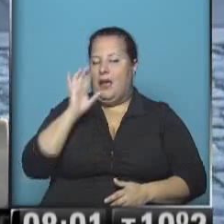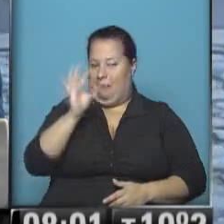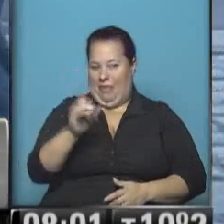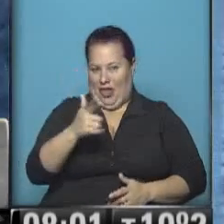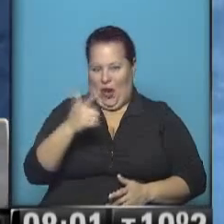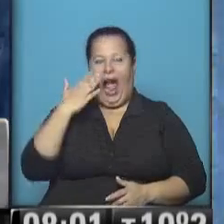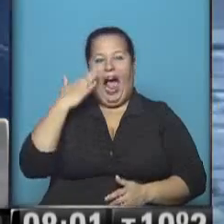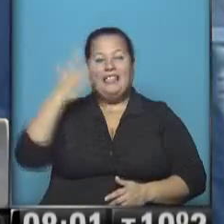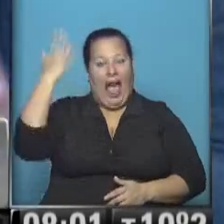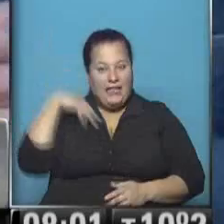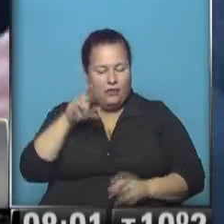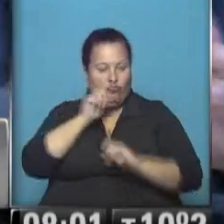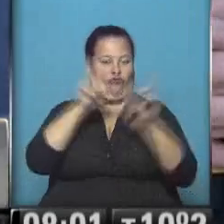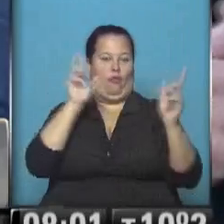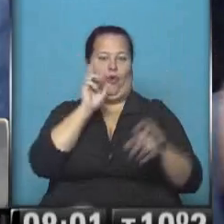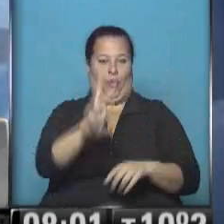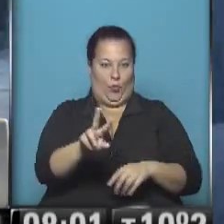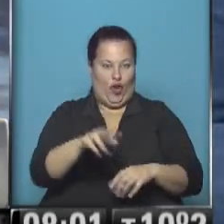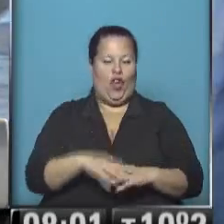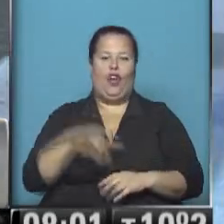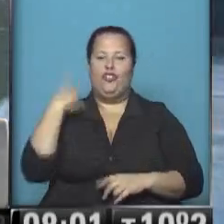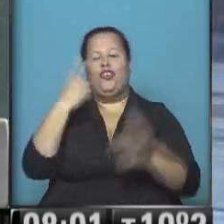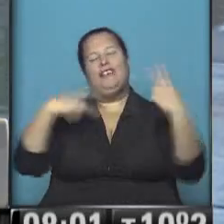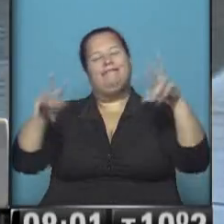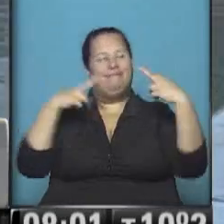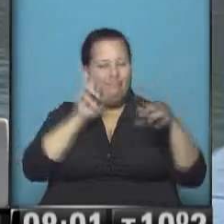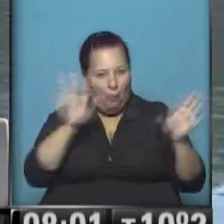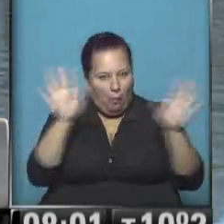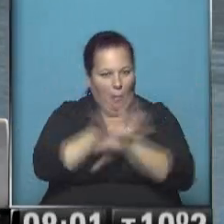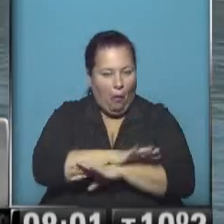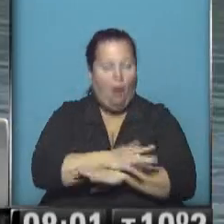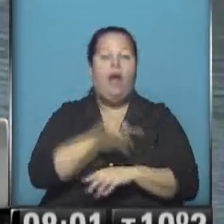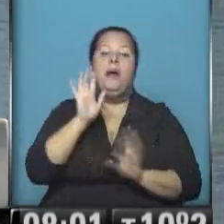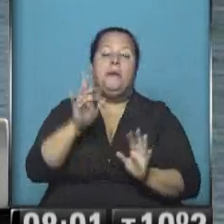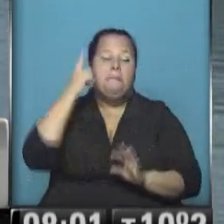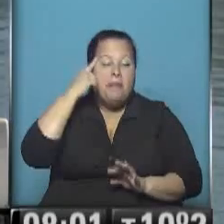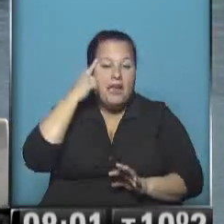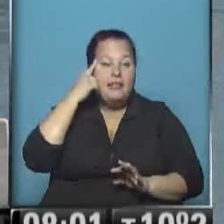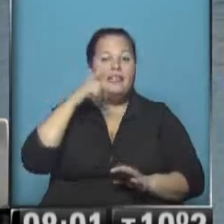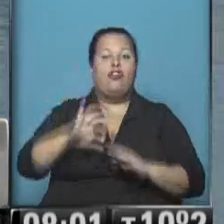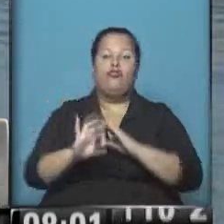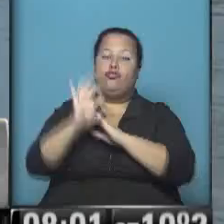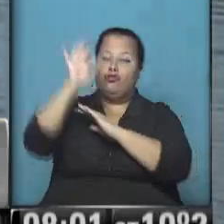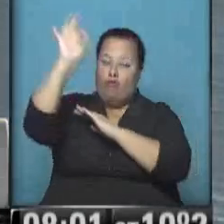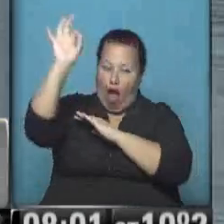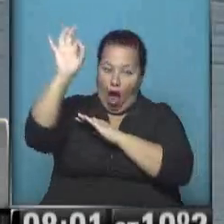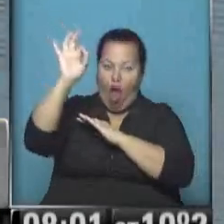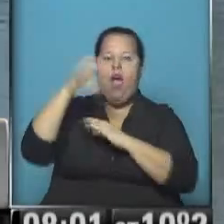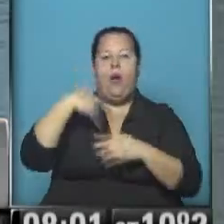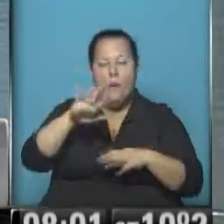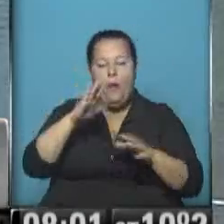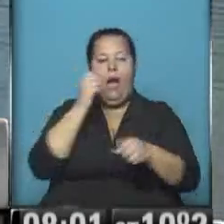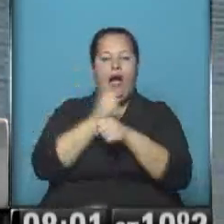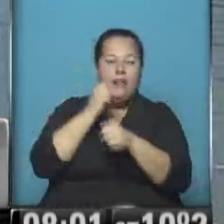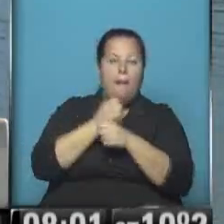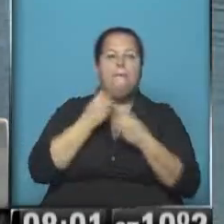durante la tarde de ayer sorprendió a quienes estaban paseando por puerto madero y se espera que con la salida del sol se realice un operativo